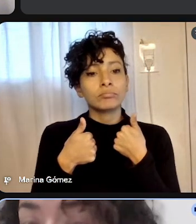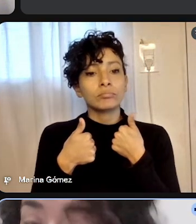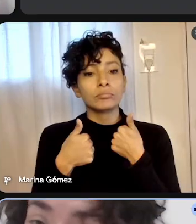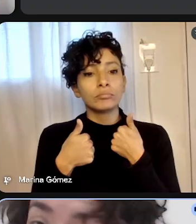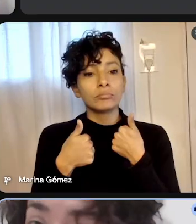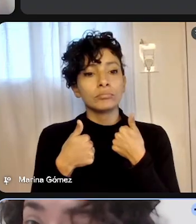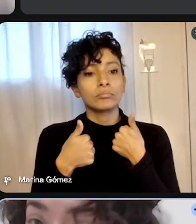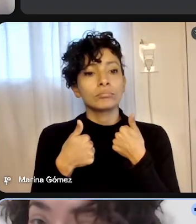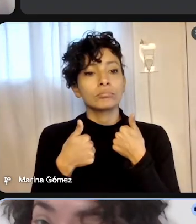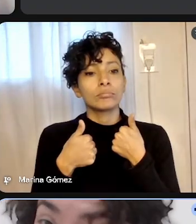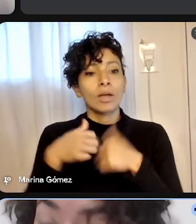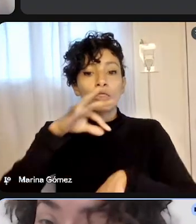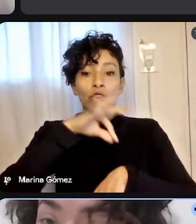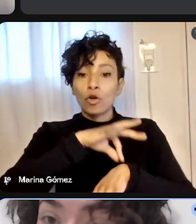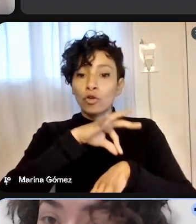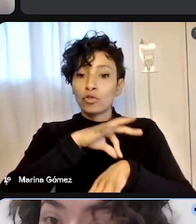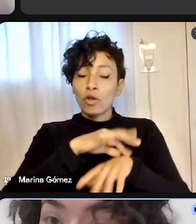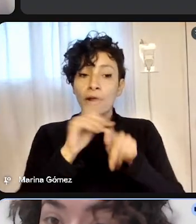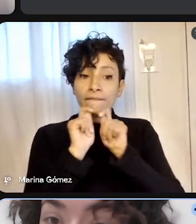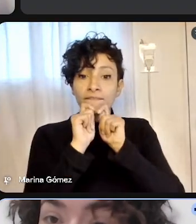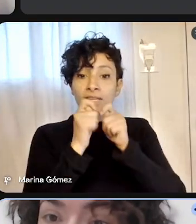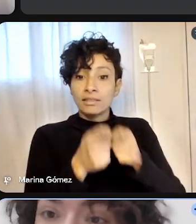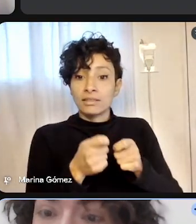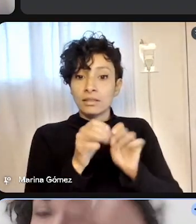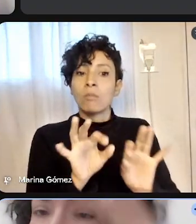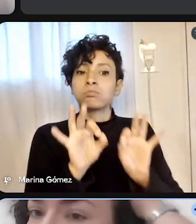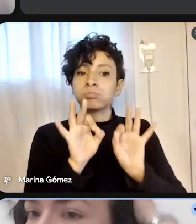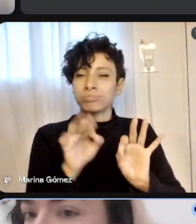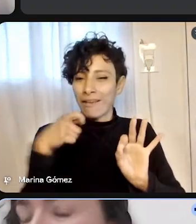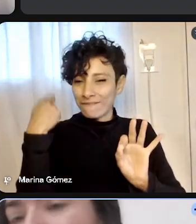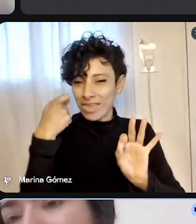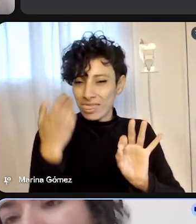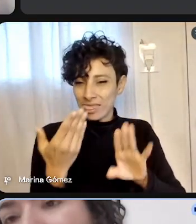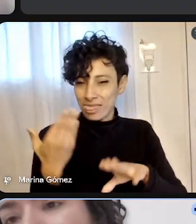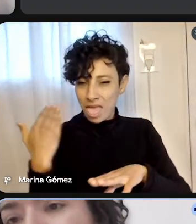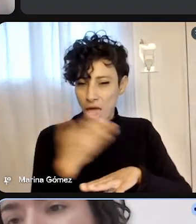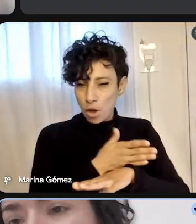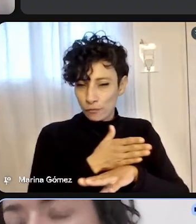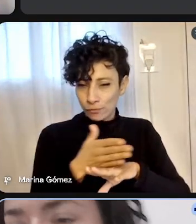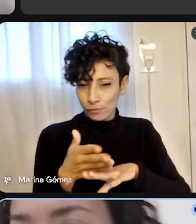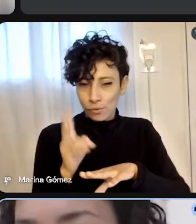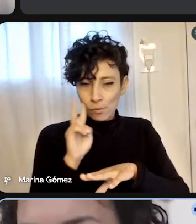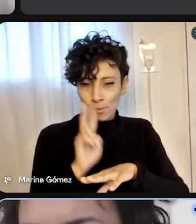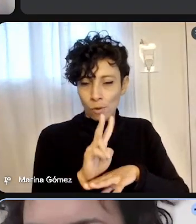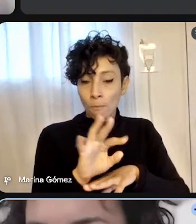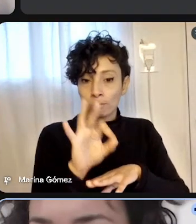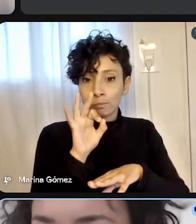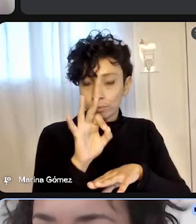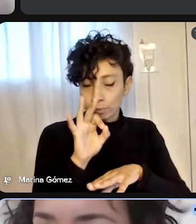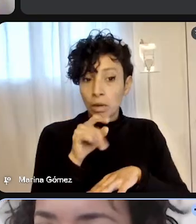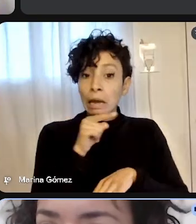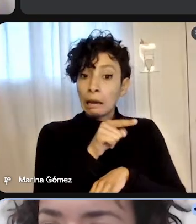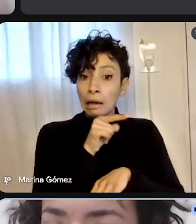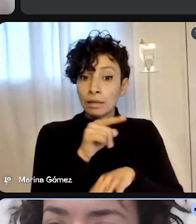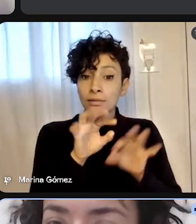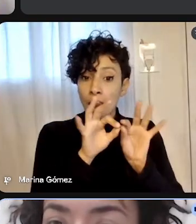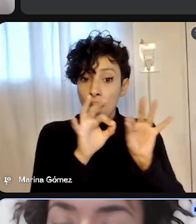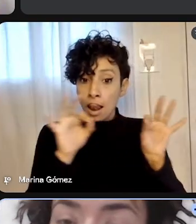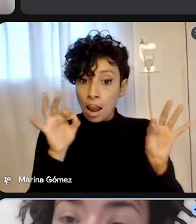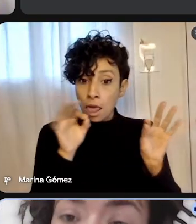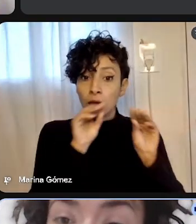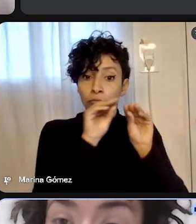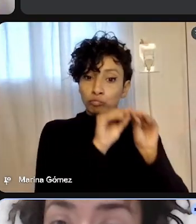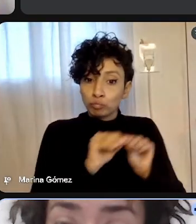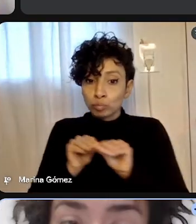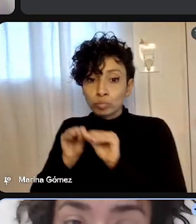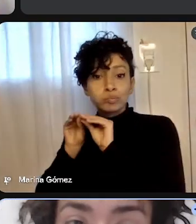Bueno, visita al doctor, eso ya vimos, ese videíto. No se preocupen que vamos a poner el link para que ustedes puedan acceder a todos